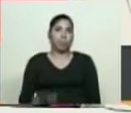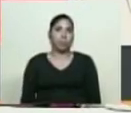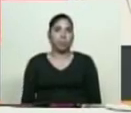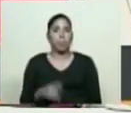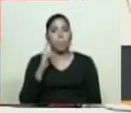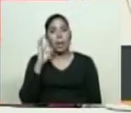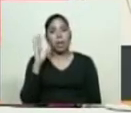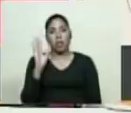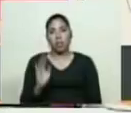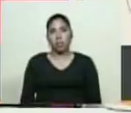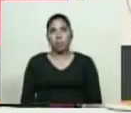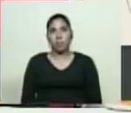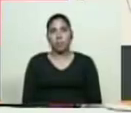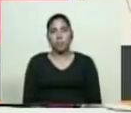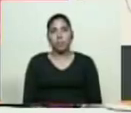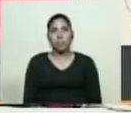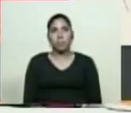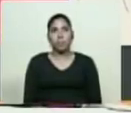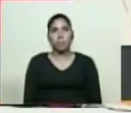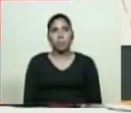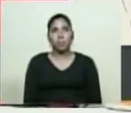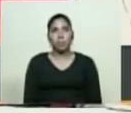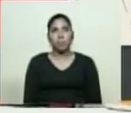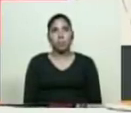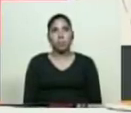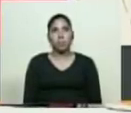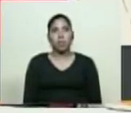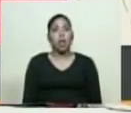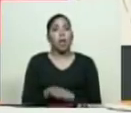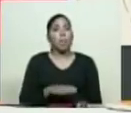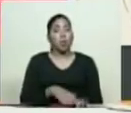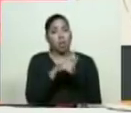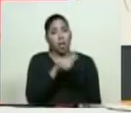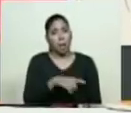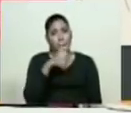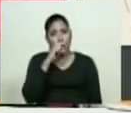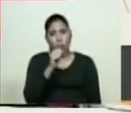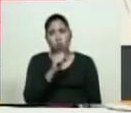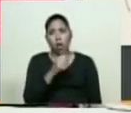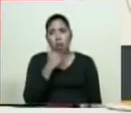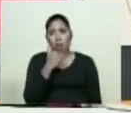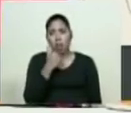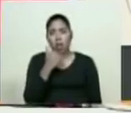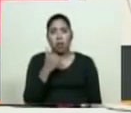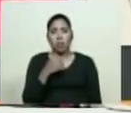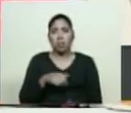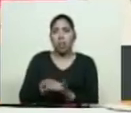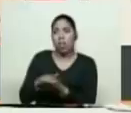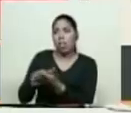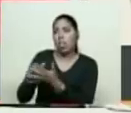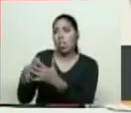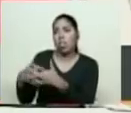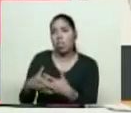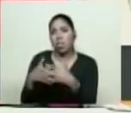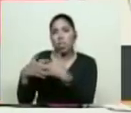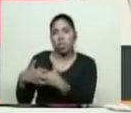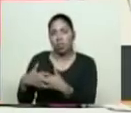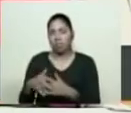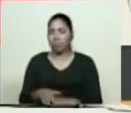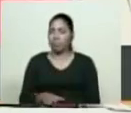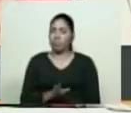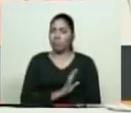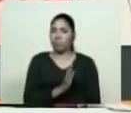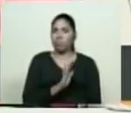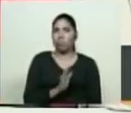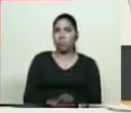imagínate tú, solo por eso, porque no se ha arrodillado ni ha puesto a la orden del imperialismo y sus aliados todas las riquezas de los venezolanos.